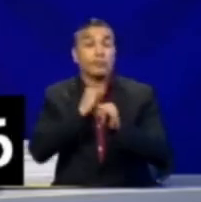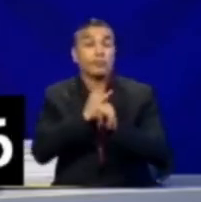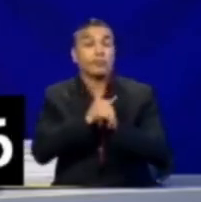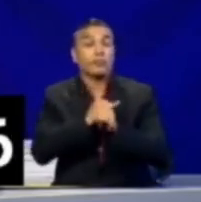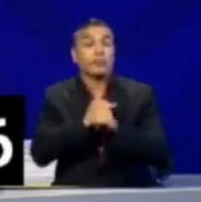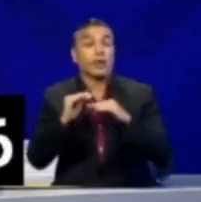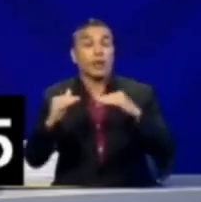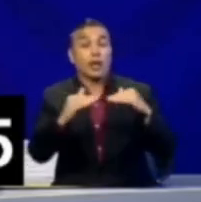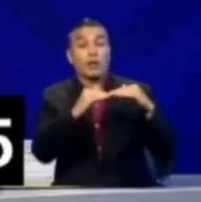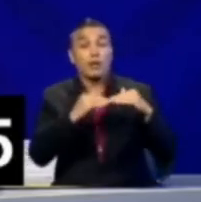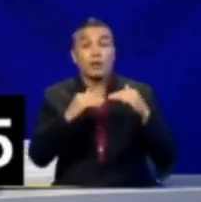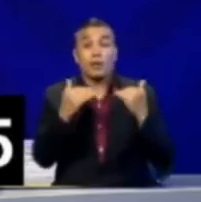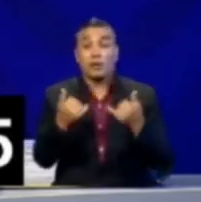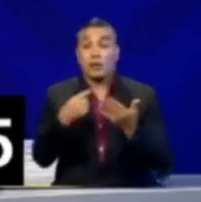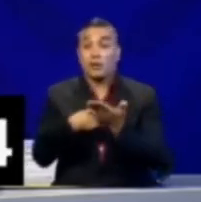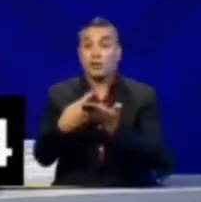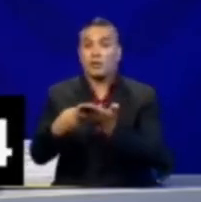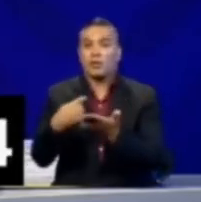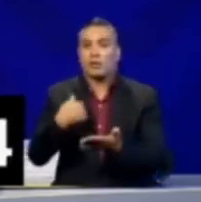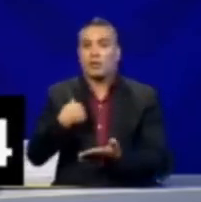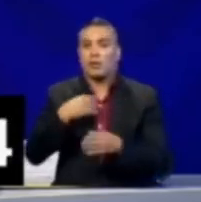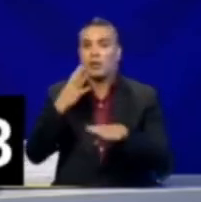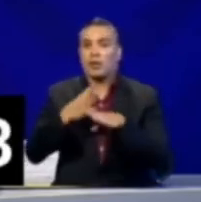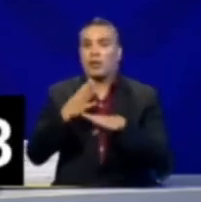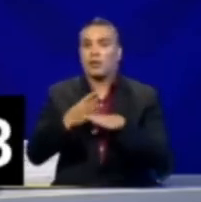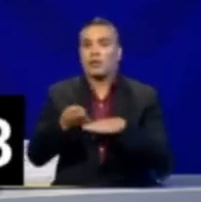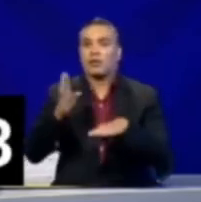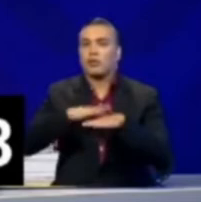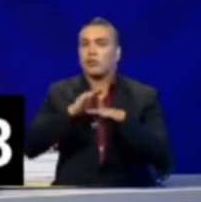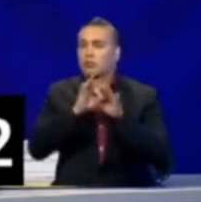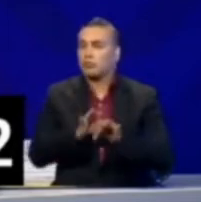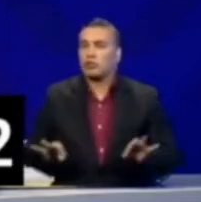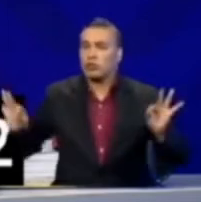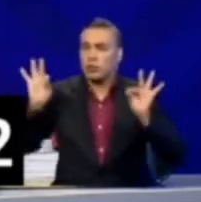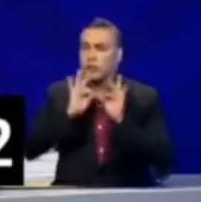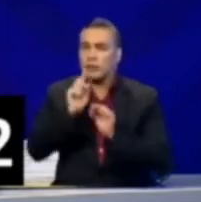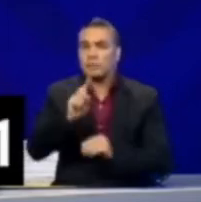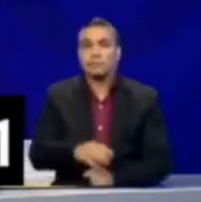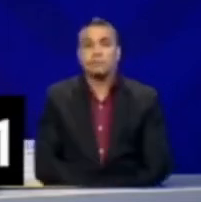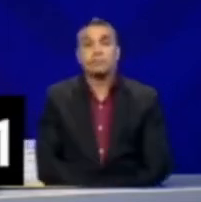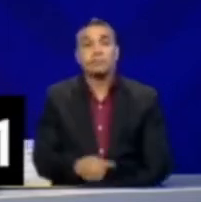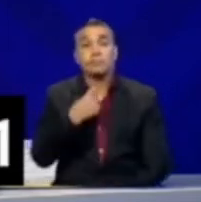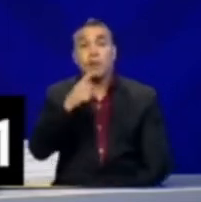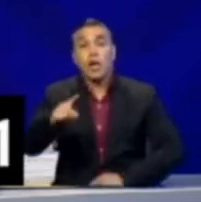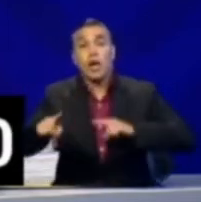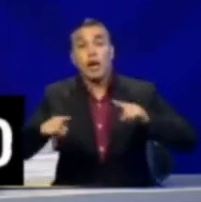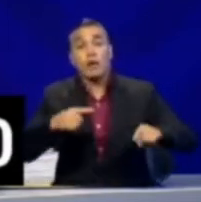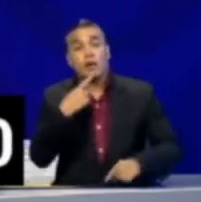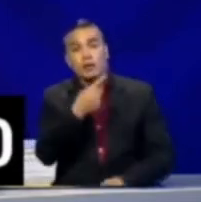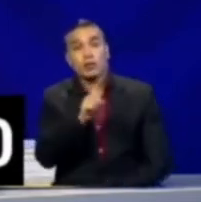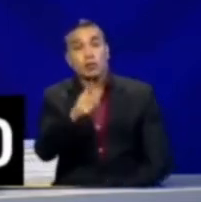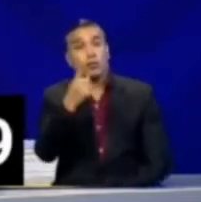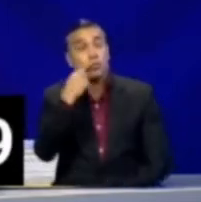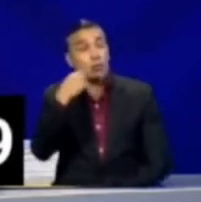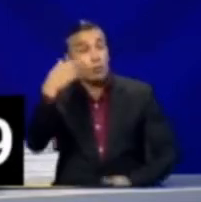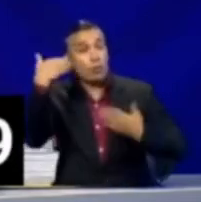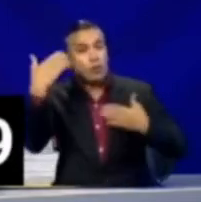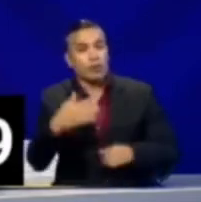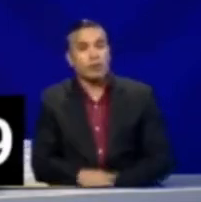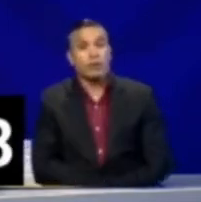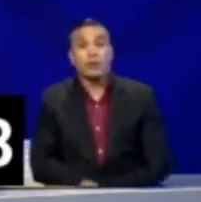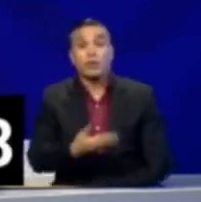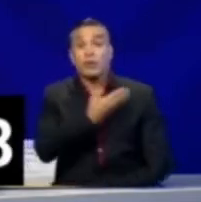instituciones democráticas que en este debate tenemos que hablar de cosas esenciales. Mira lo que dijo tu jefe, tu padre político.